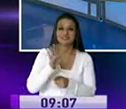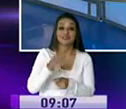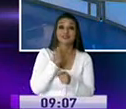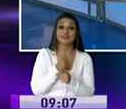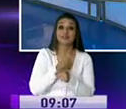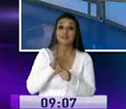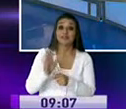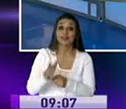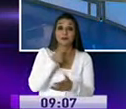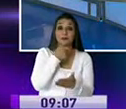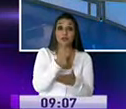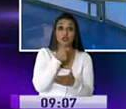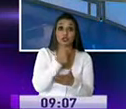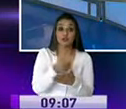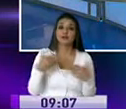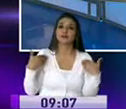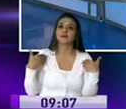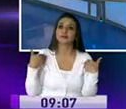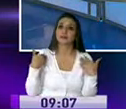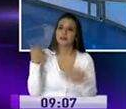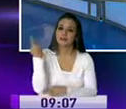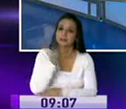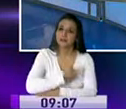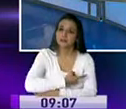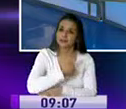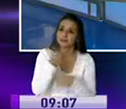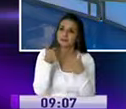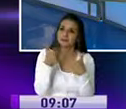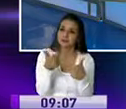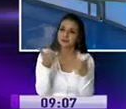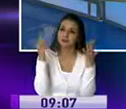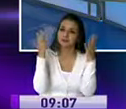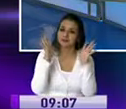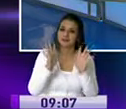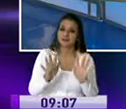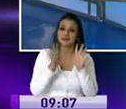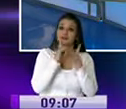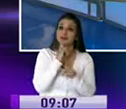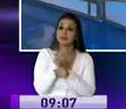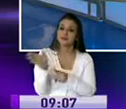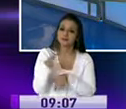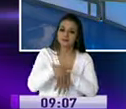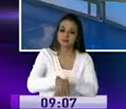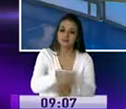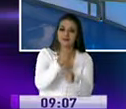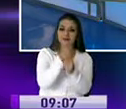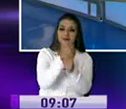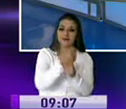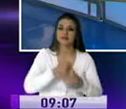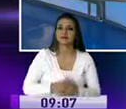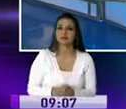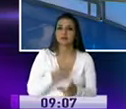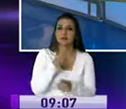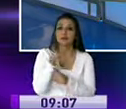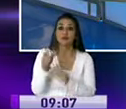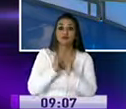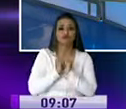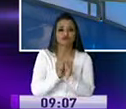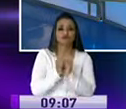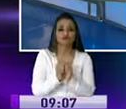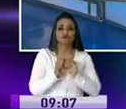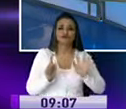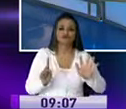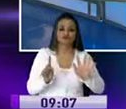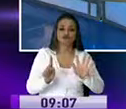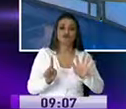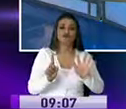periodista. Feliz día, Sofi, y qué bueno que lo estés festejando, así como todos nosotros, claro, trabajando vaya. En realidad. Que vaya usted ahí al lado, por favor.